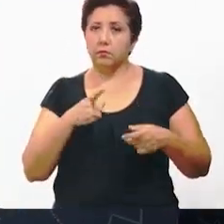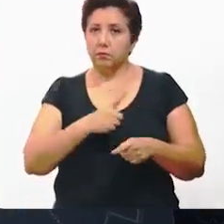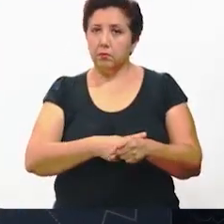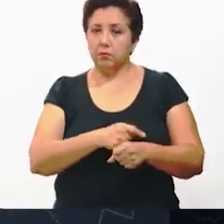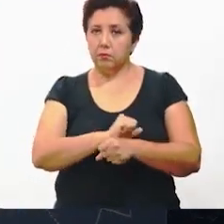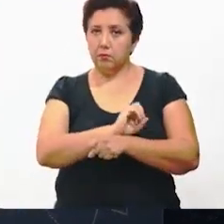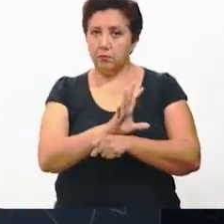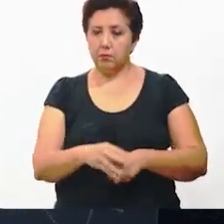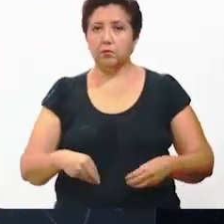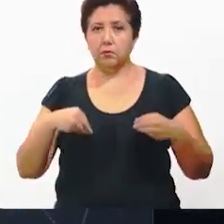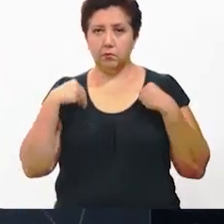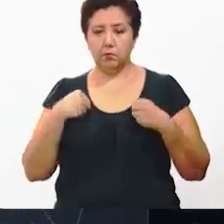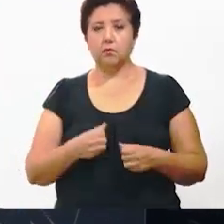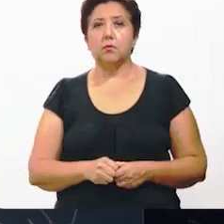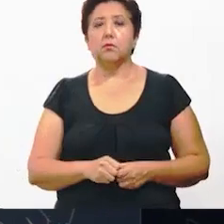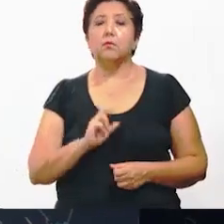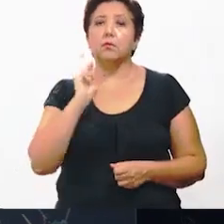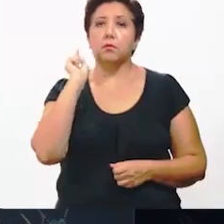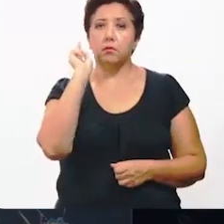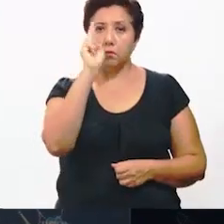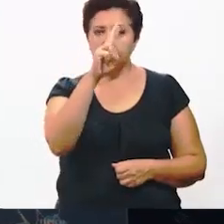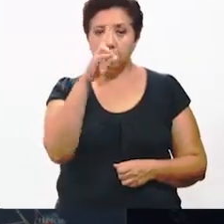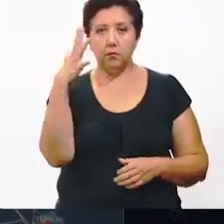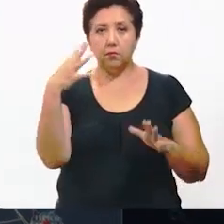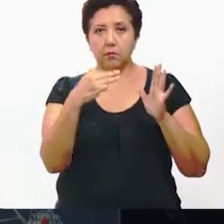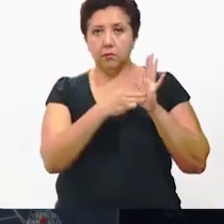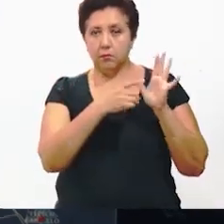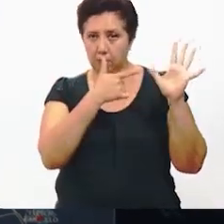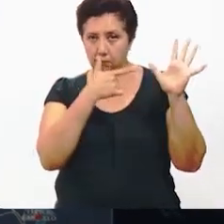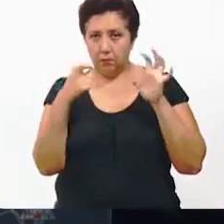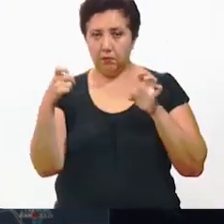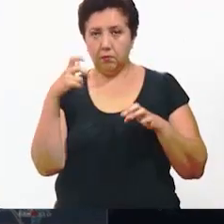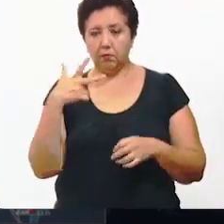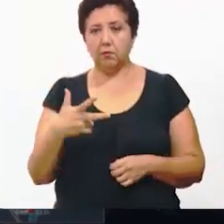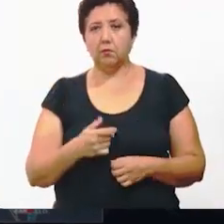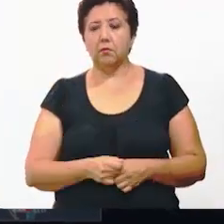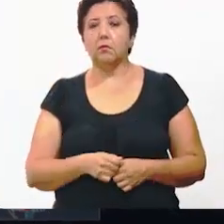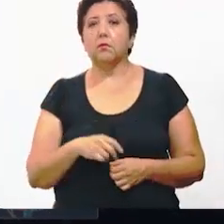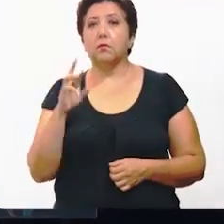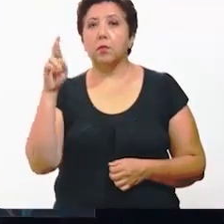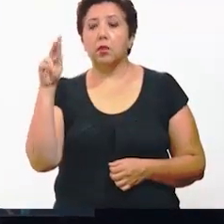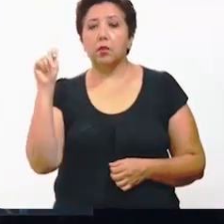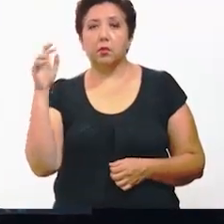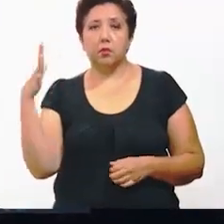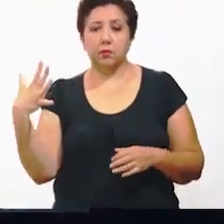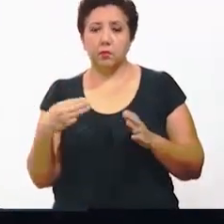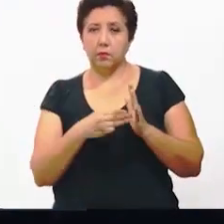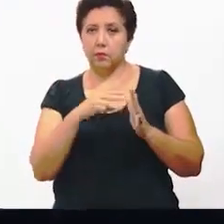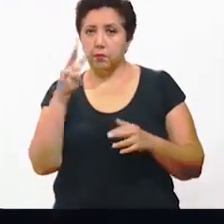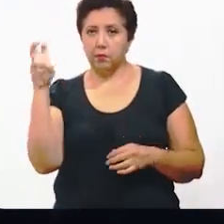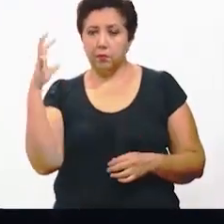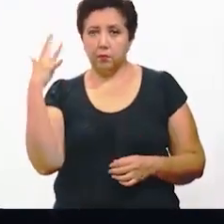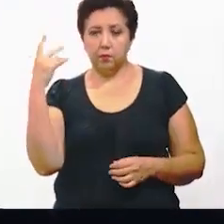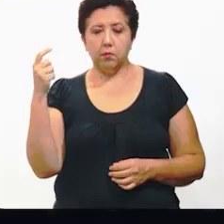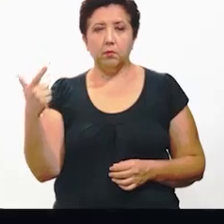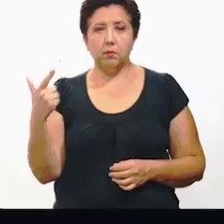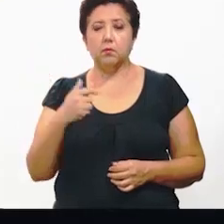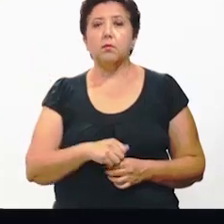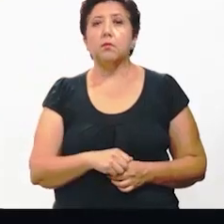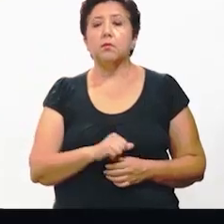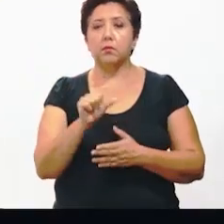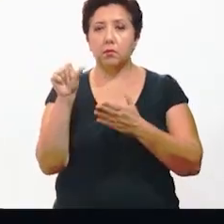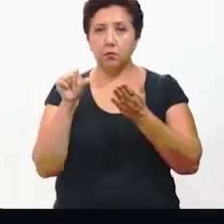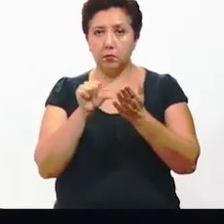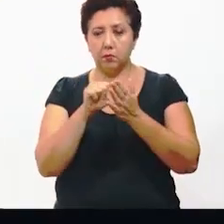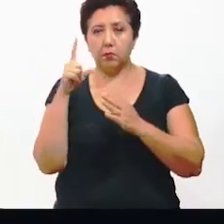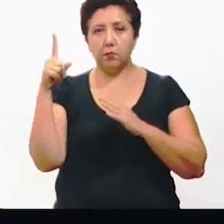de coronavirus, que viven en la zona norte 5.708, en la zona oriente 5.357, en